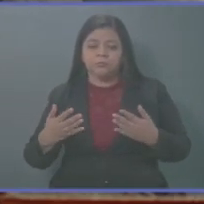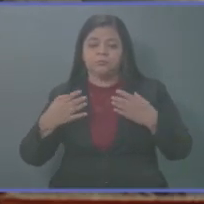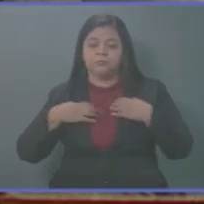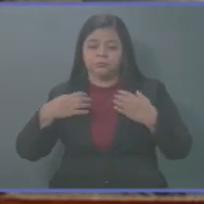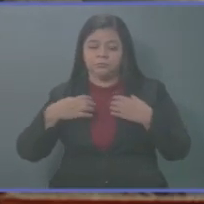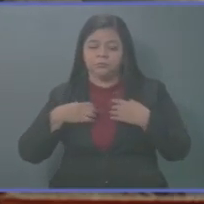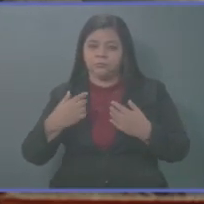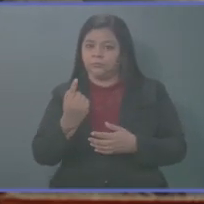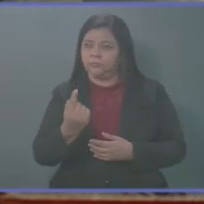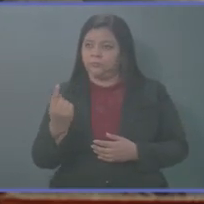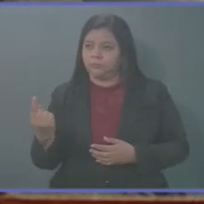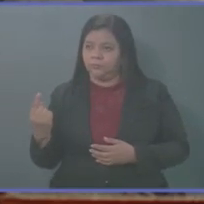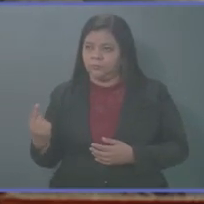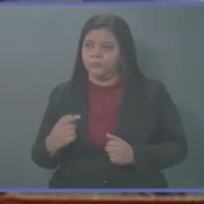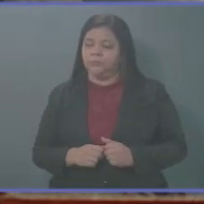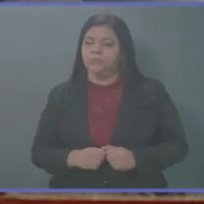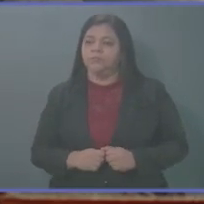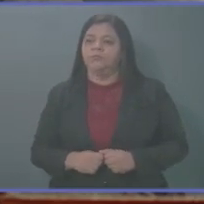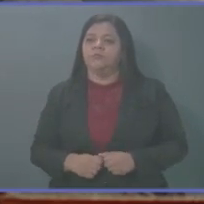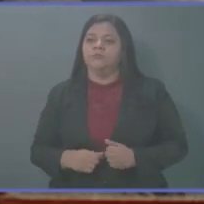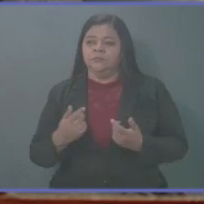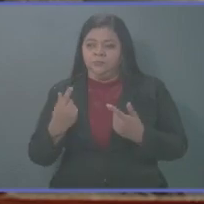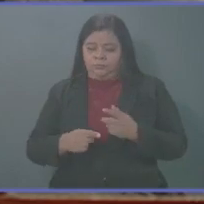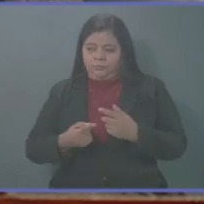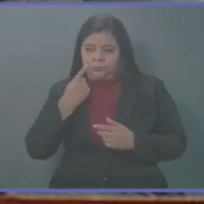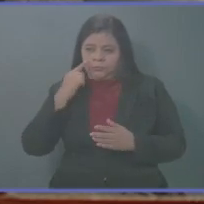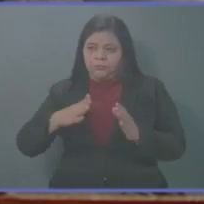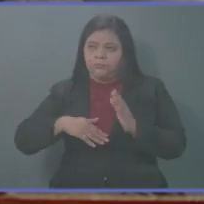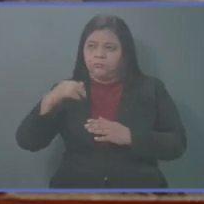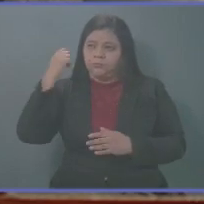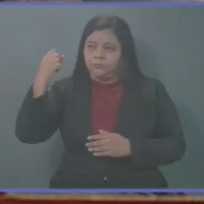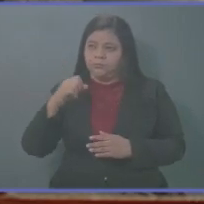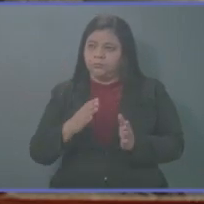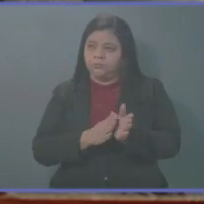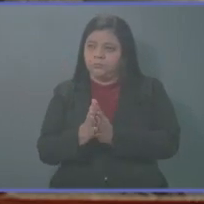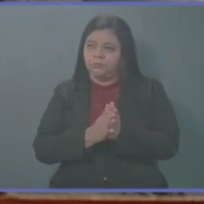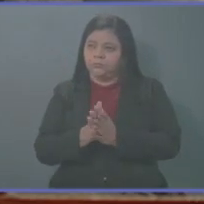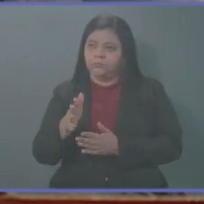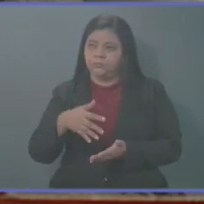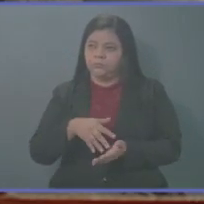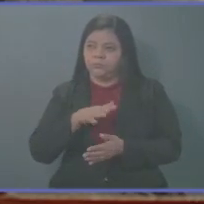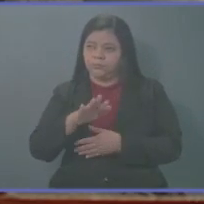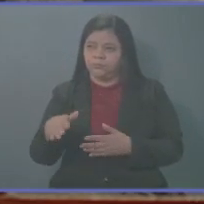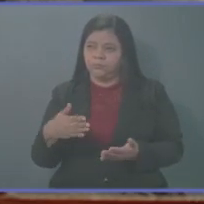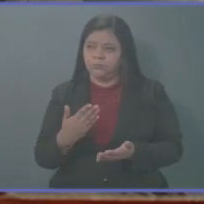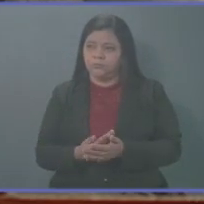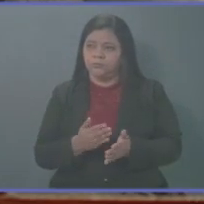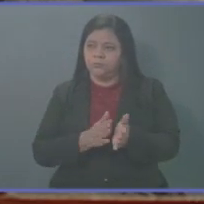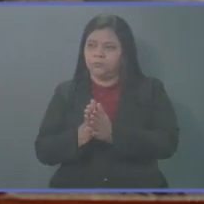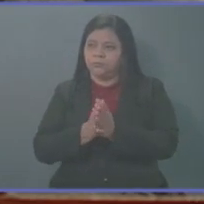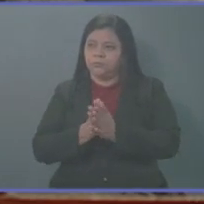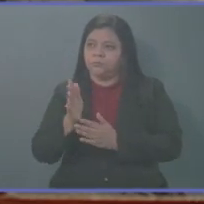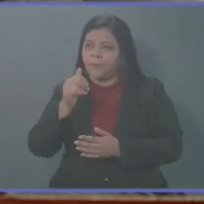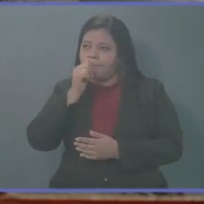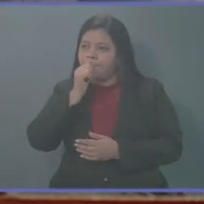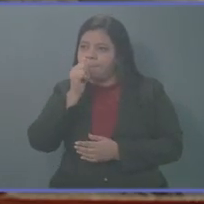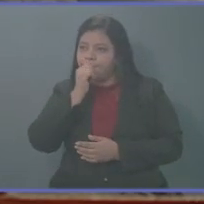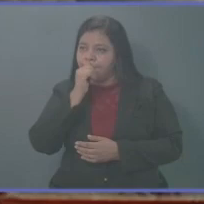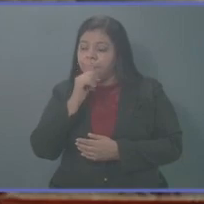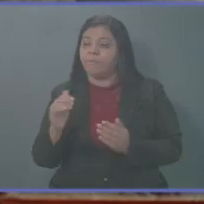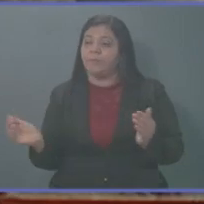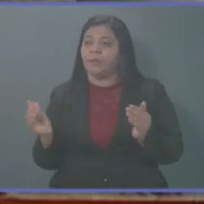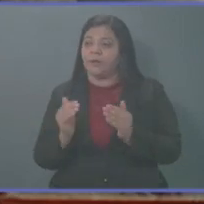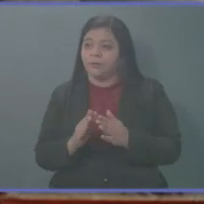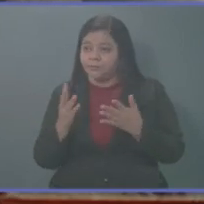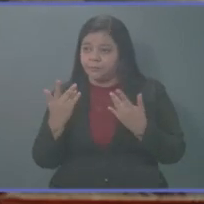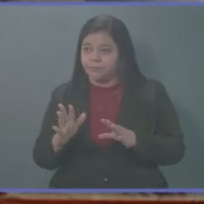salud de los habitantes, ponderando el interés público a la generalidad de la población sobre el interés privado, que asimismo ha